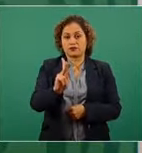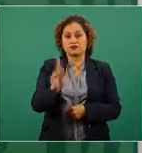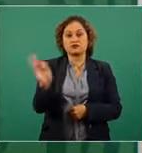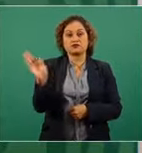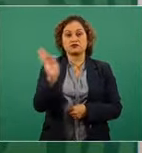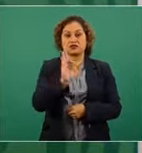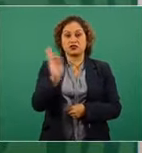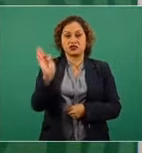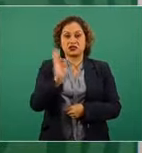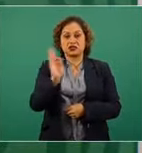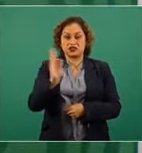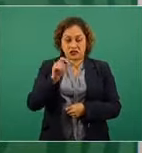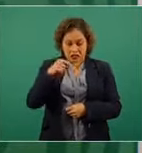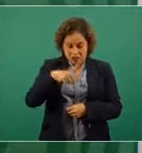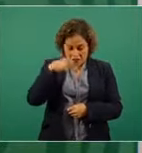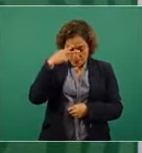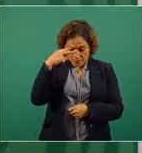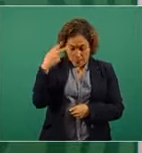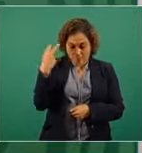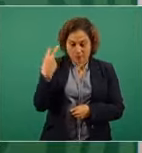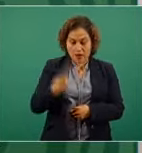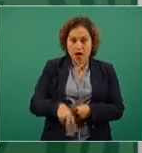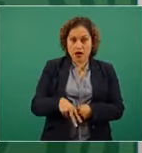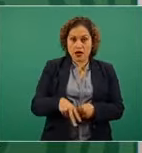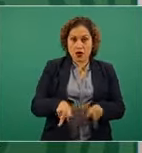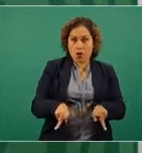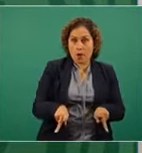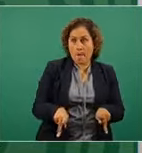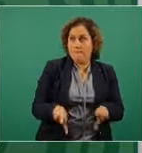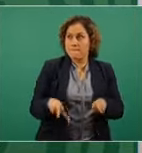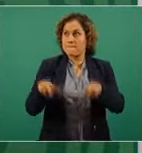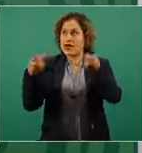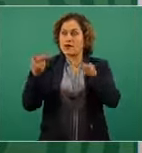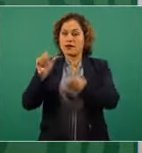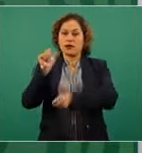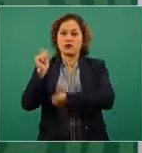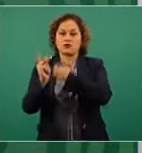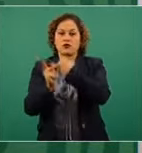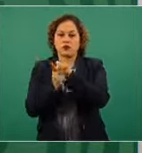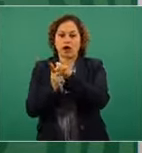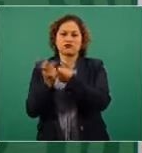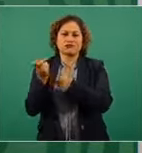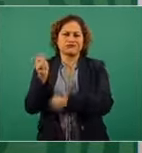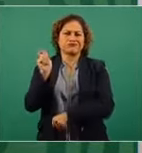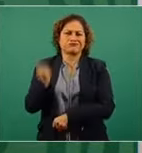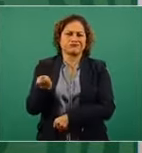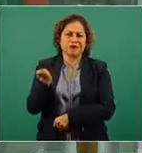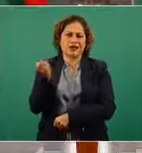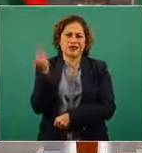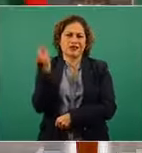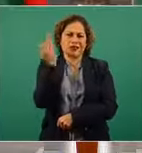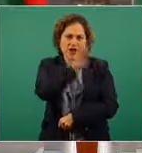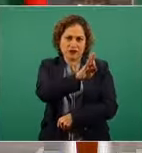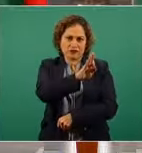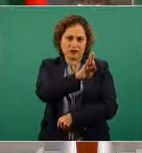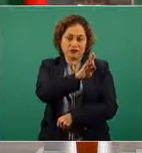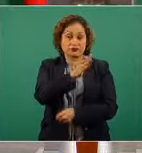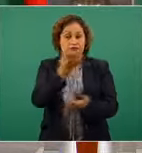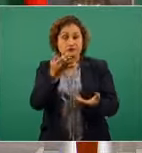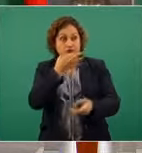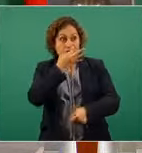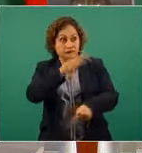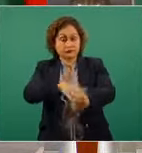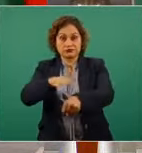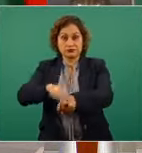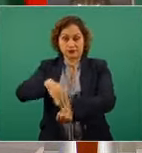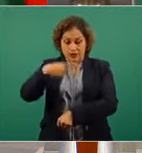entrega su país a los extranjeros. Los mexicanos podemos hacer todo mejor que cualquier otro